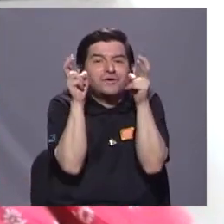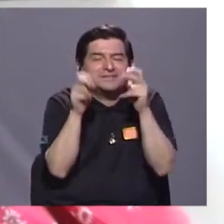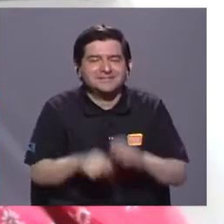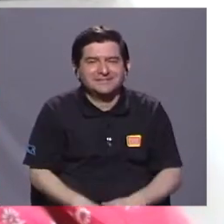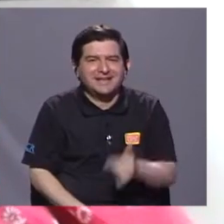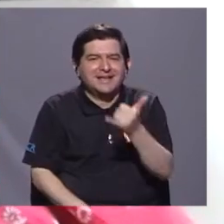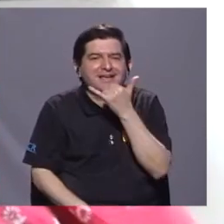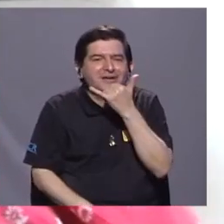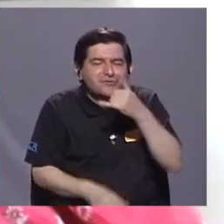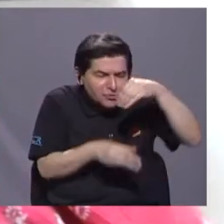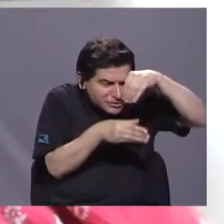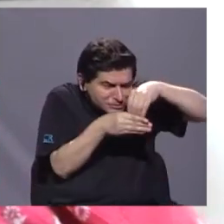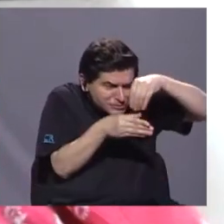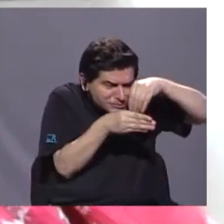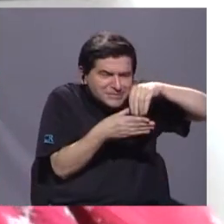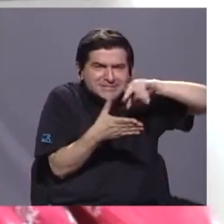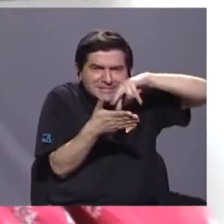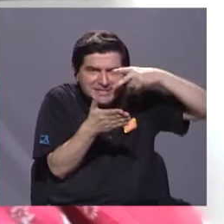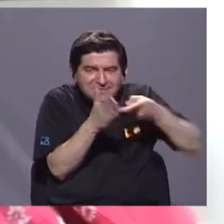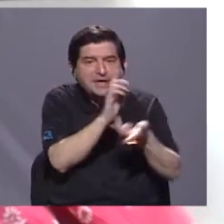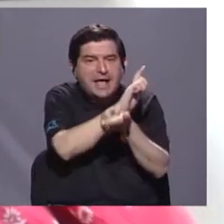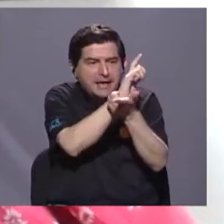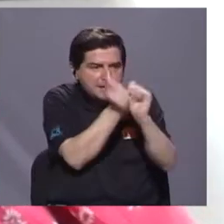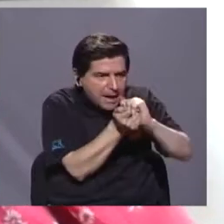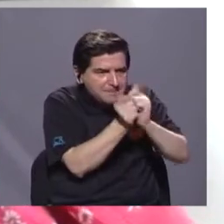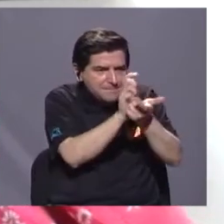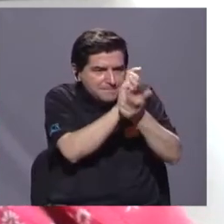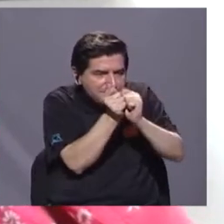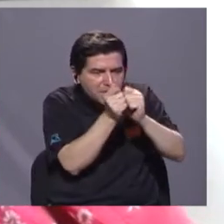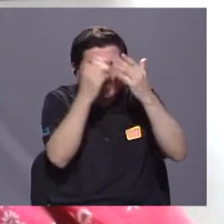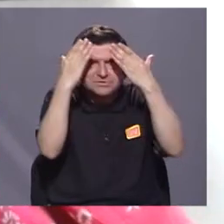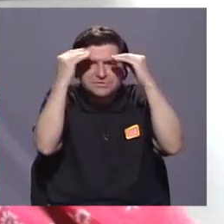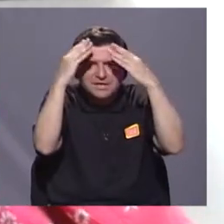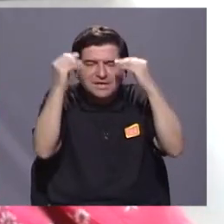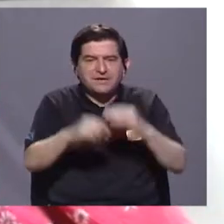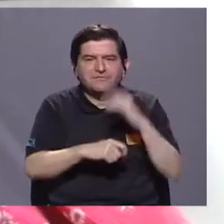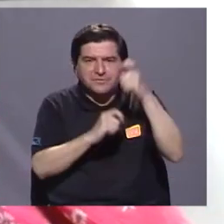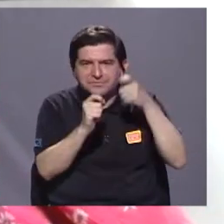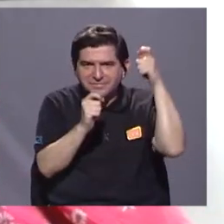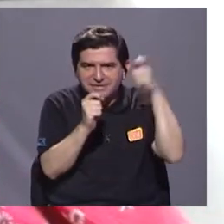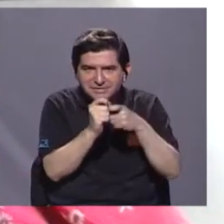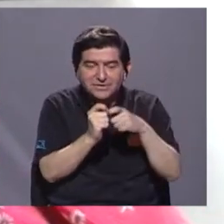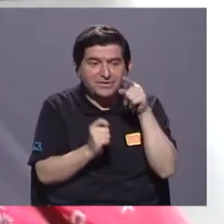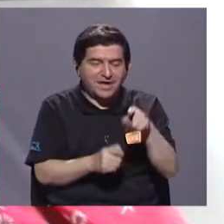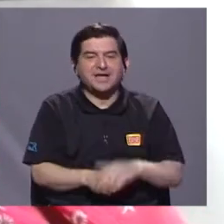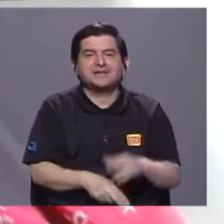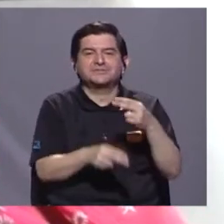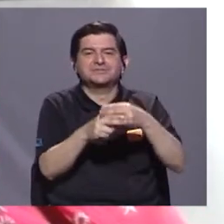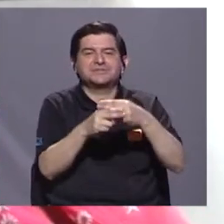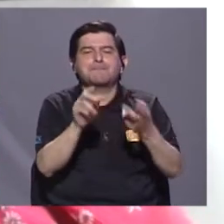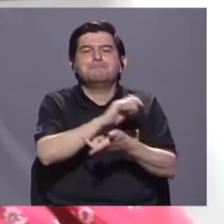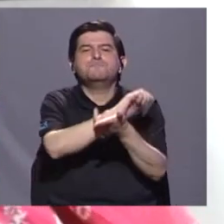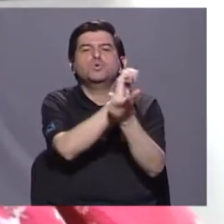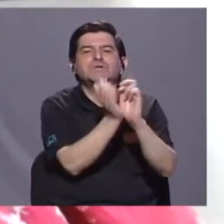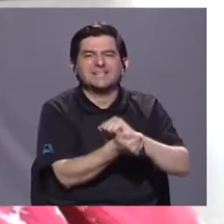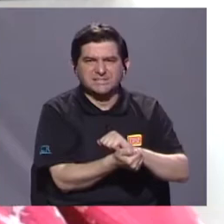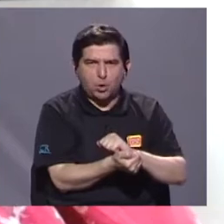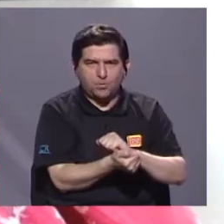errores se significan cambios en esa información genética puntuales y eso es lo que se llama mutación